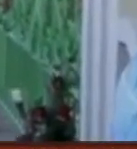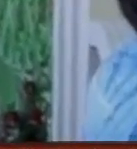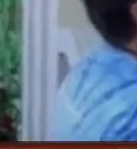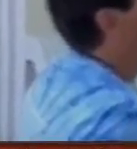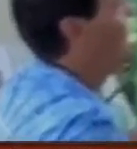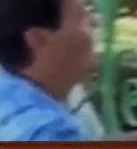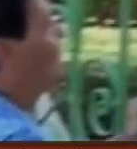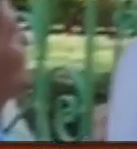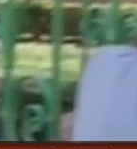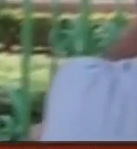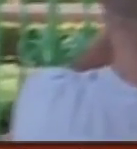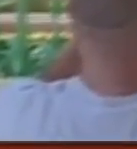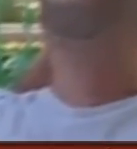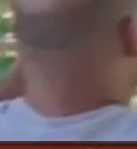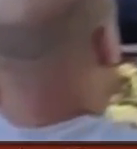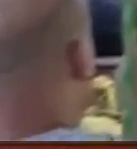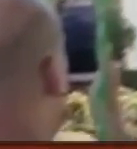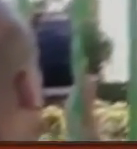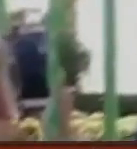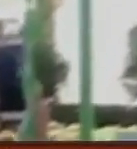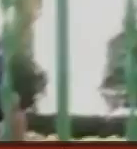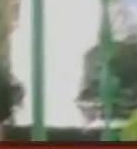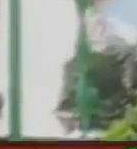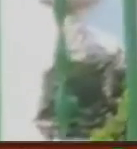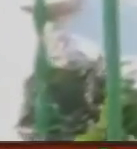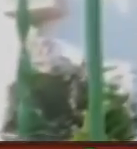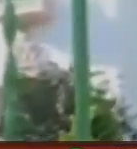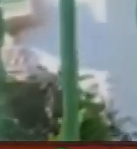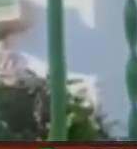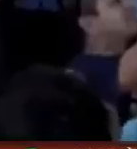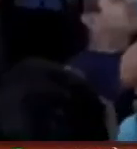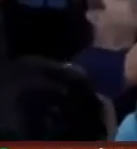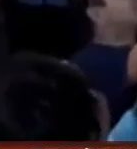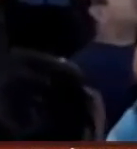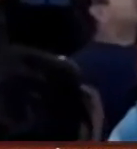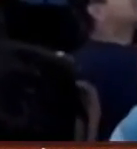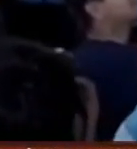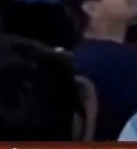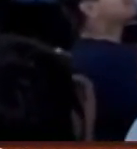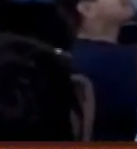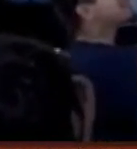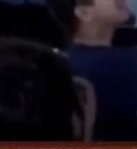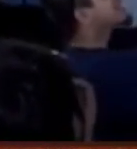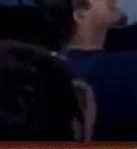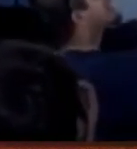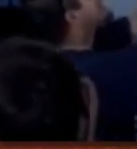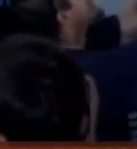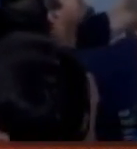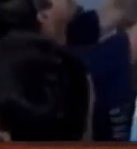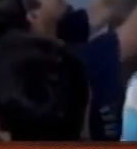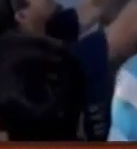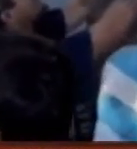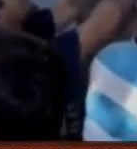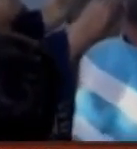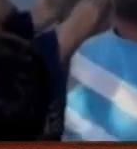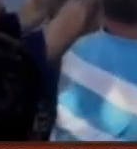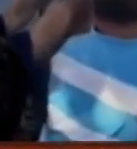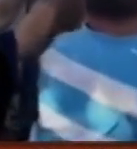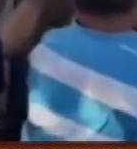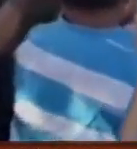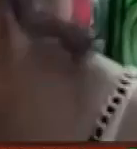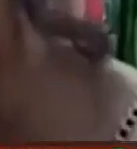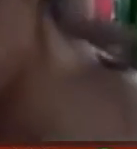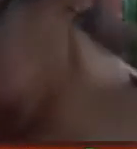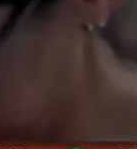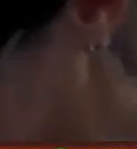al disponerse del Palacio de las Bellas Artes para que las cenizas fueran visitadas por todos sus admiradores, el gobierno de México contribuyó